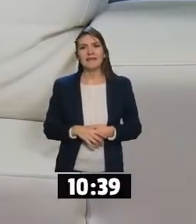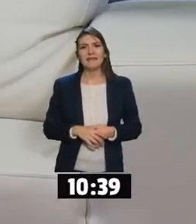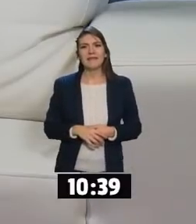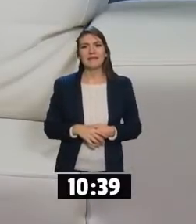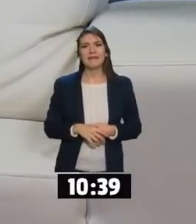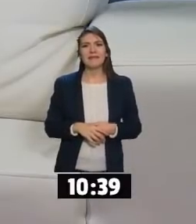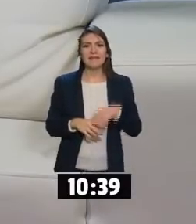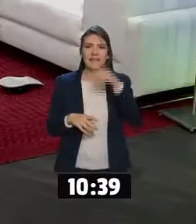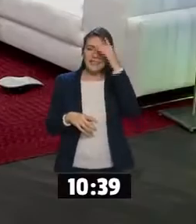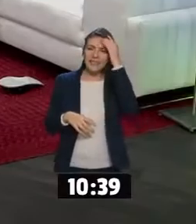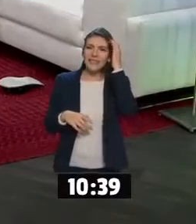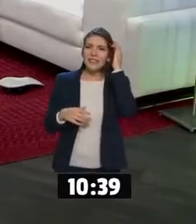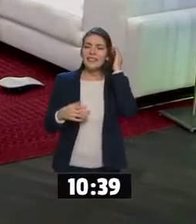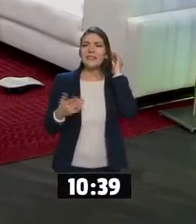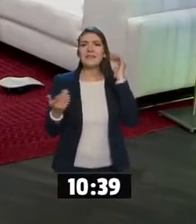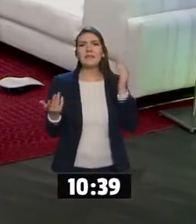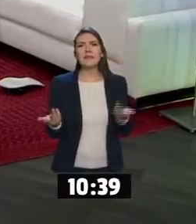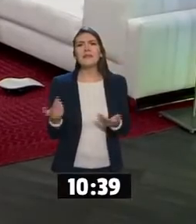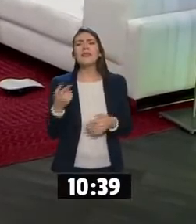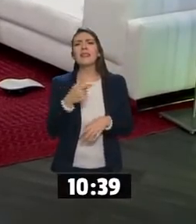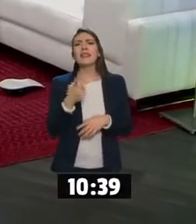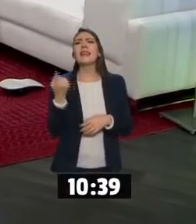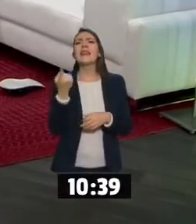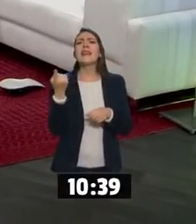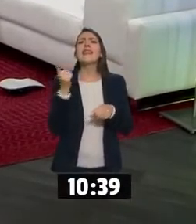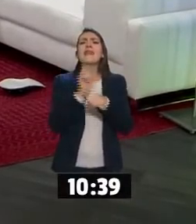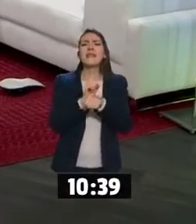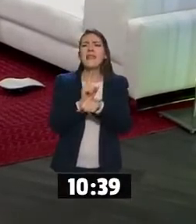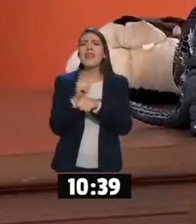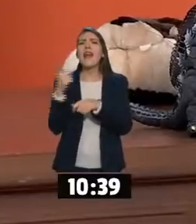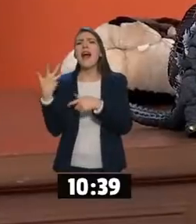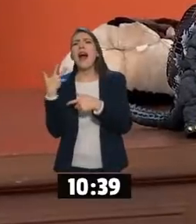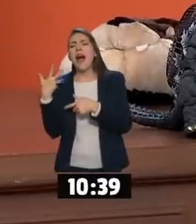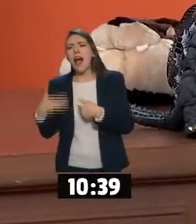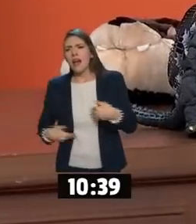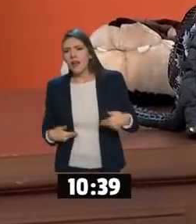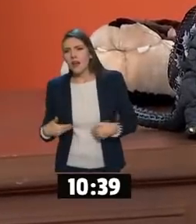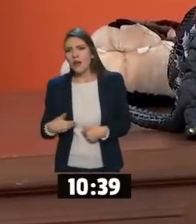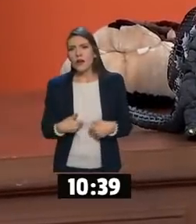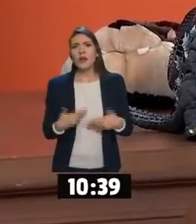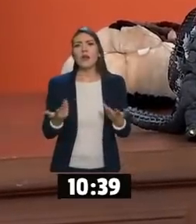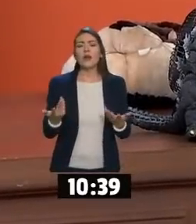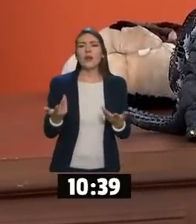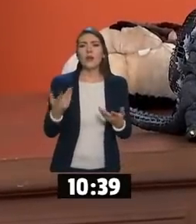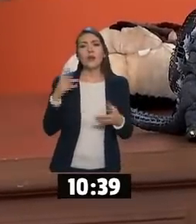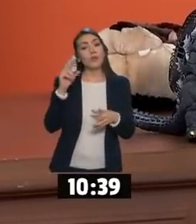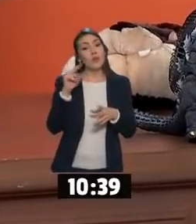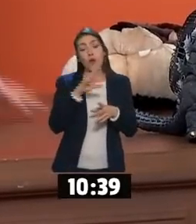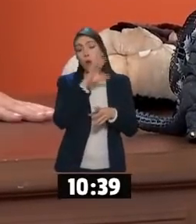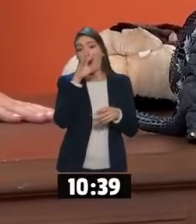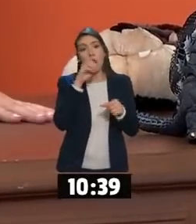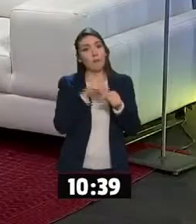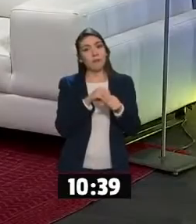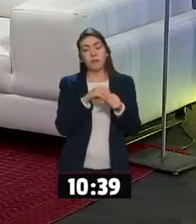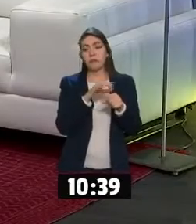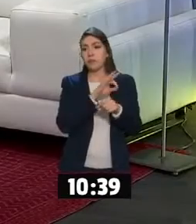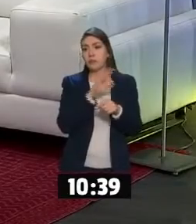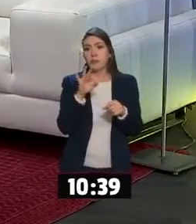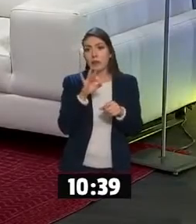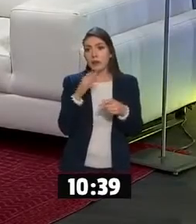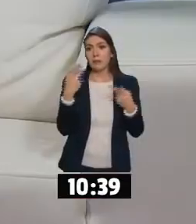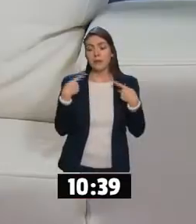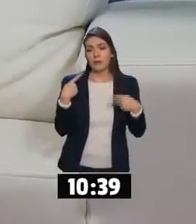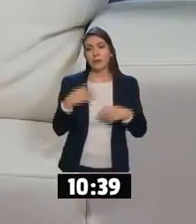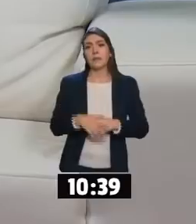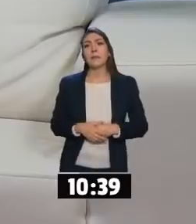todavía. Oye, pero a ver, ¿y qué días es? ¿Cómo entramos? Porque no hay el aforo completo, entonces hay que apartar, a ver. Exacto, estamos a la